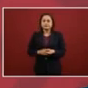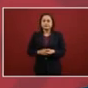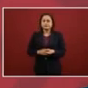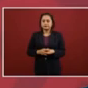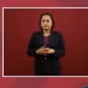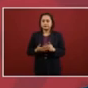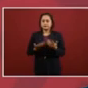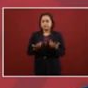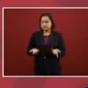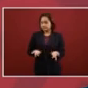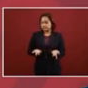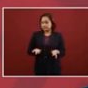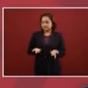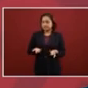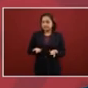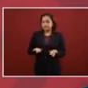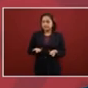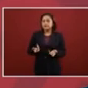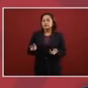resultó